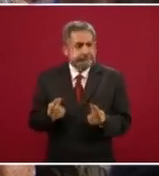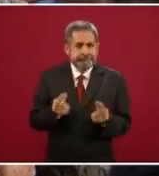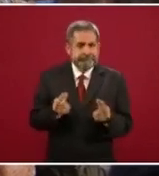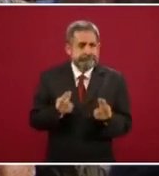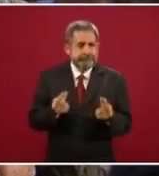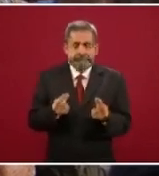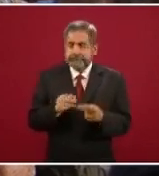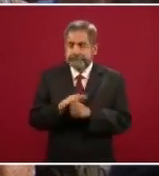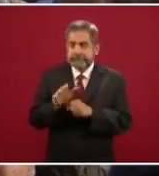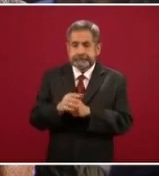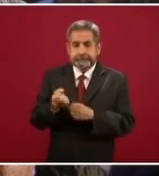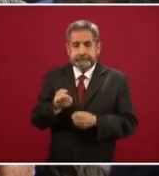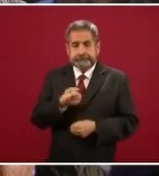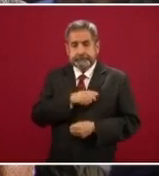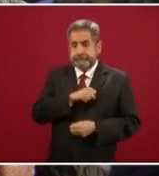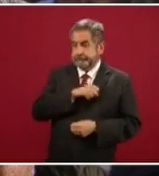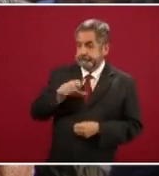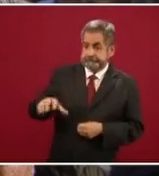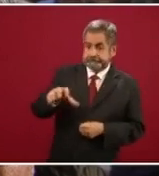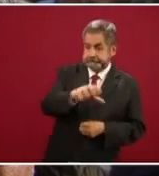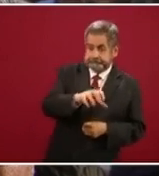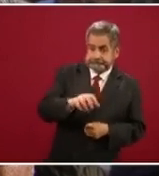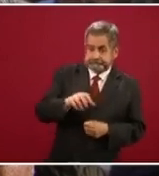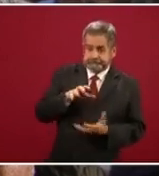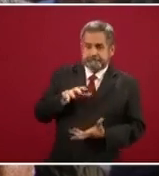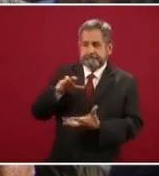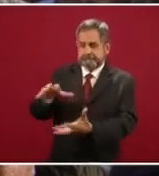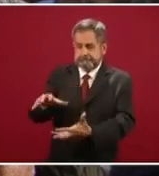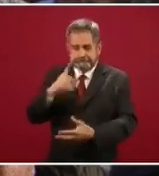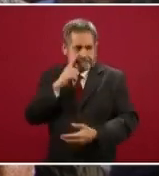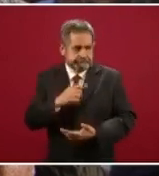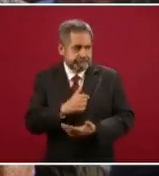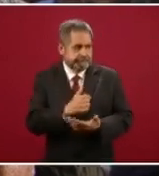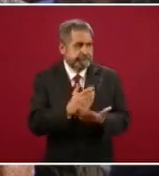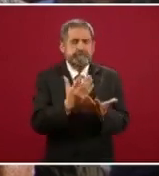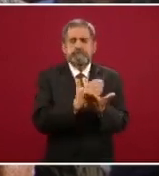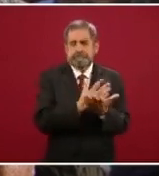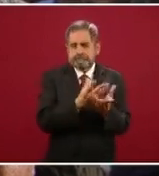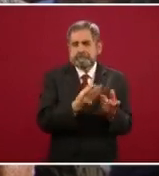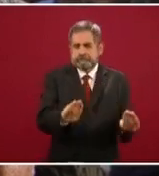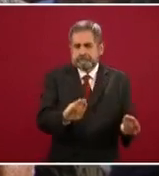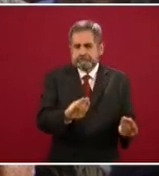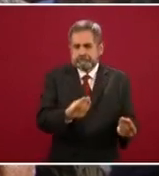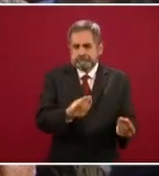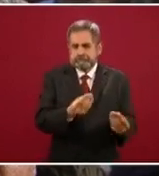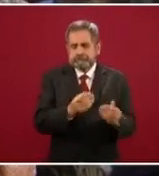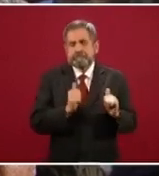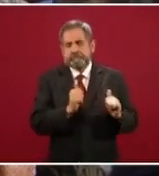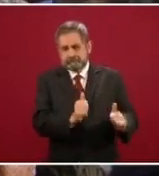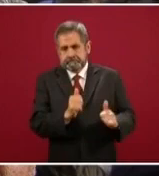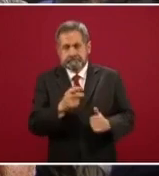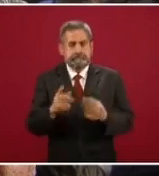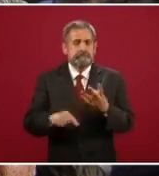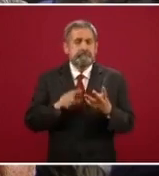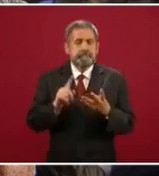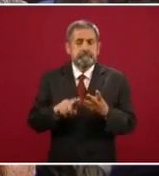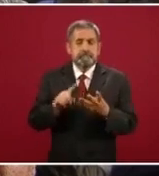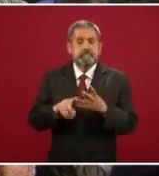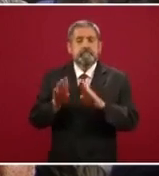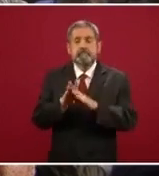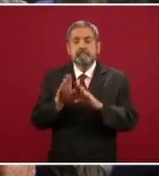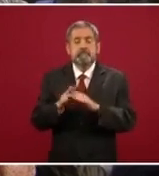necesita el sector salud para atender los casos de coronavirus. Y la tercera era adelantar